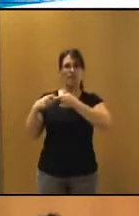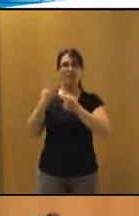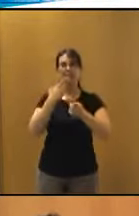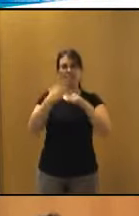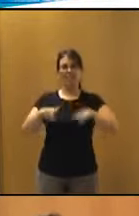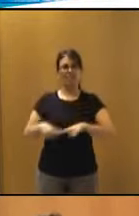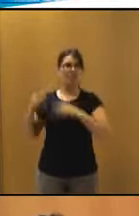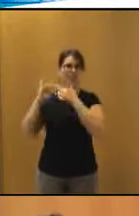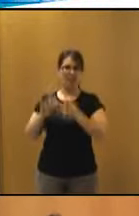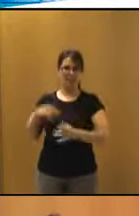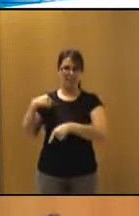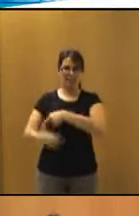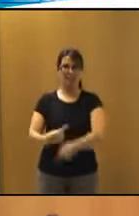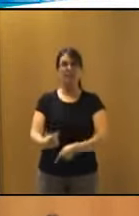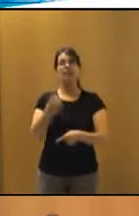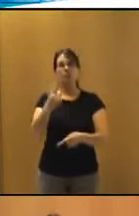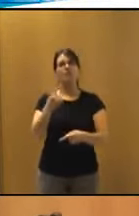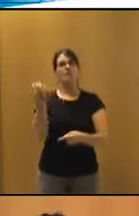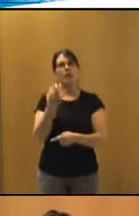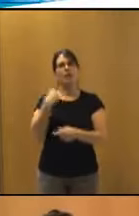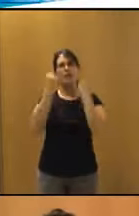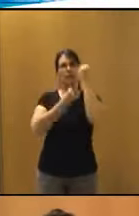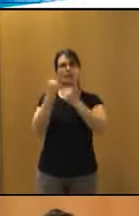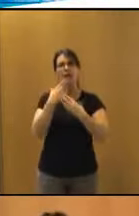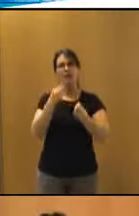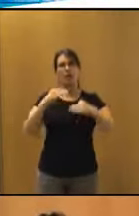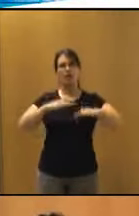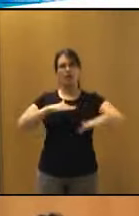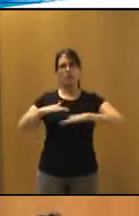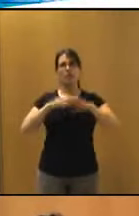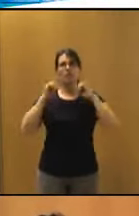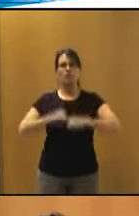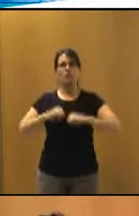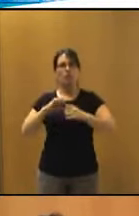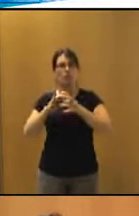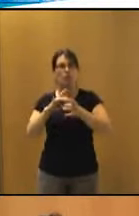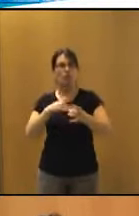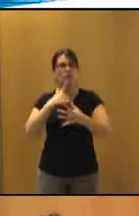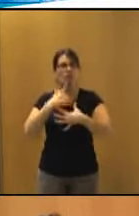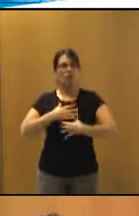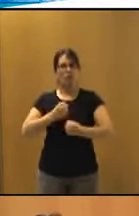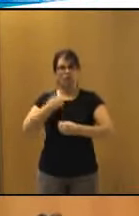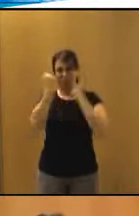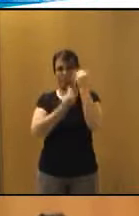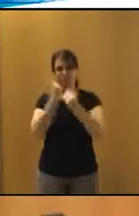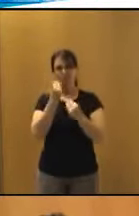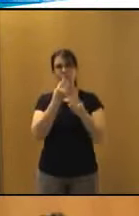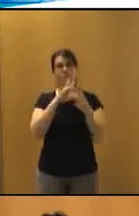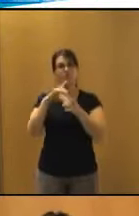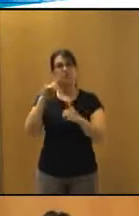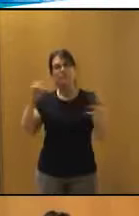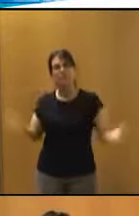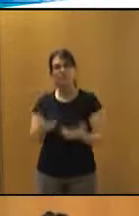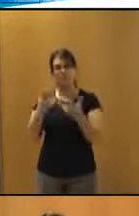intergeneracional. Pensamos que toca reflexionar sobre la importancia y los beneficios de un envejecimiento activo y saludable y fomentar más que nunca